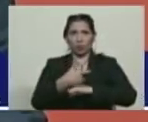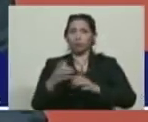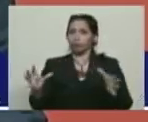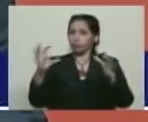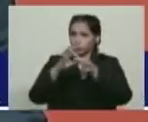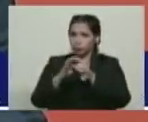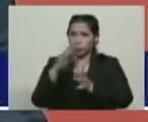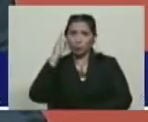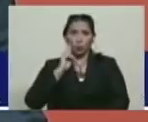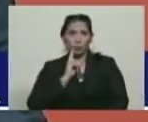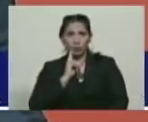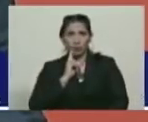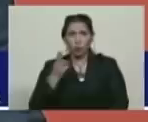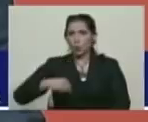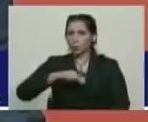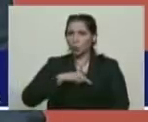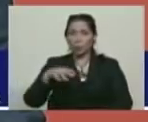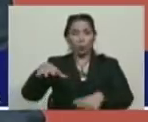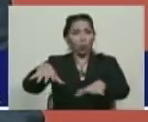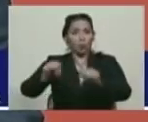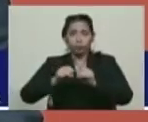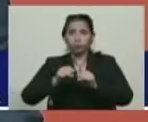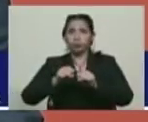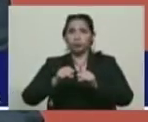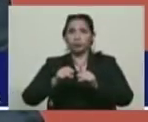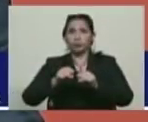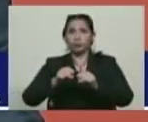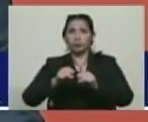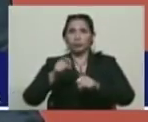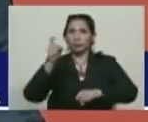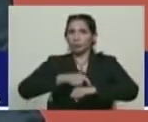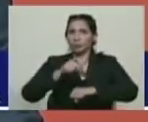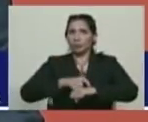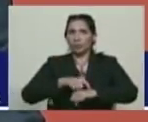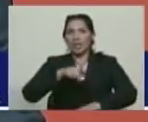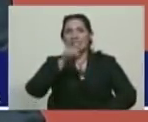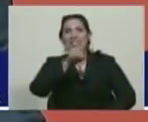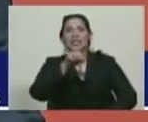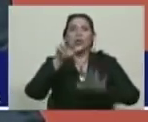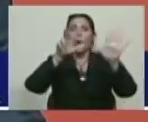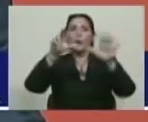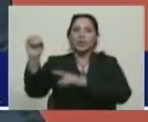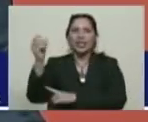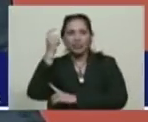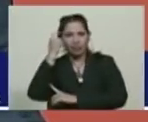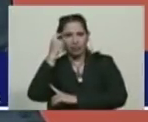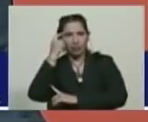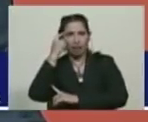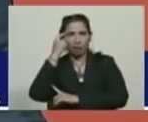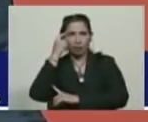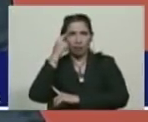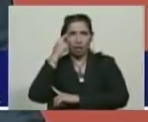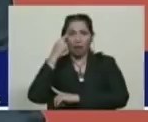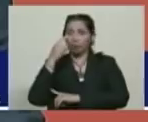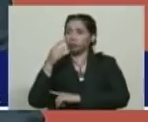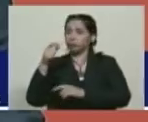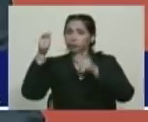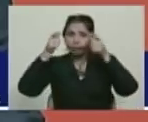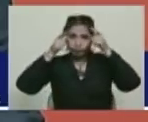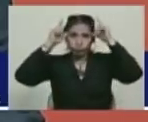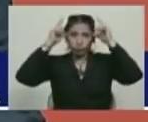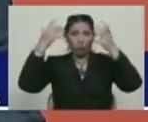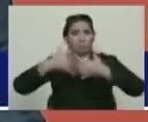bolivarianas hemos ocupado temporalmente por 180 días los mataderos que